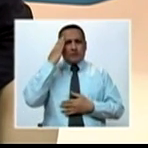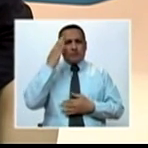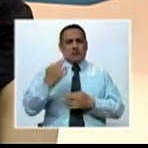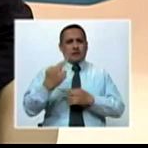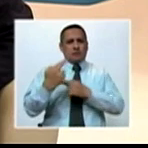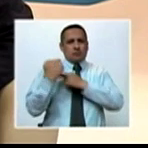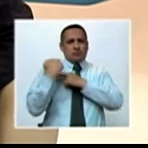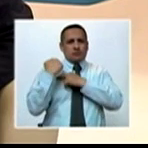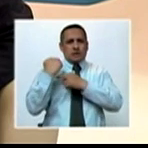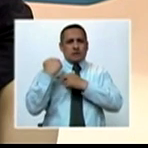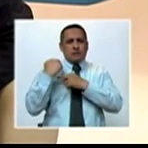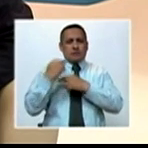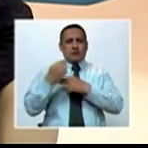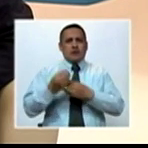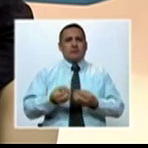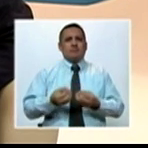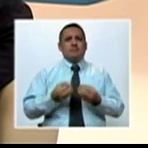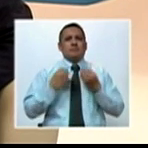para